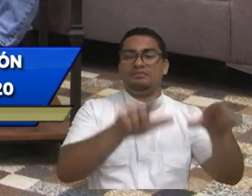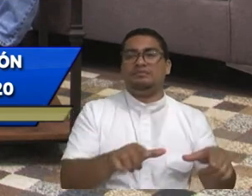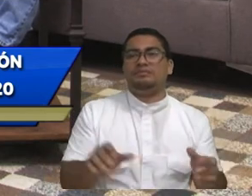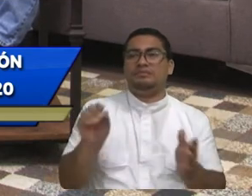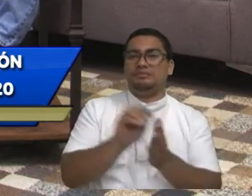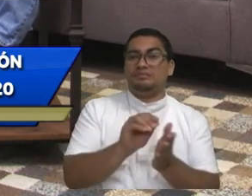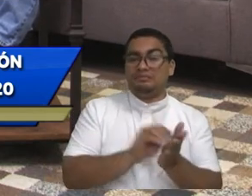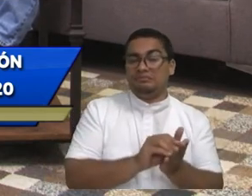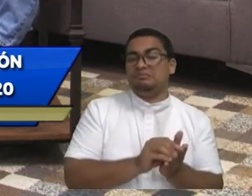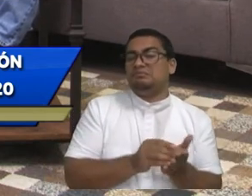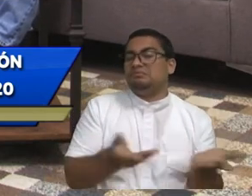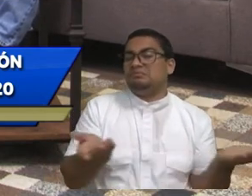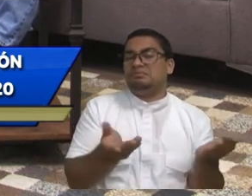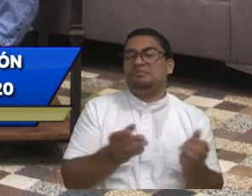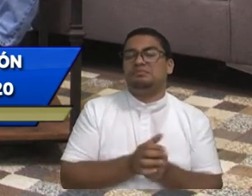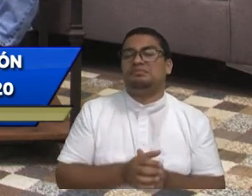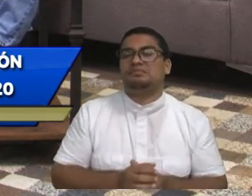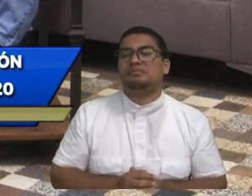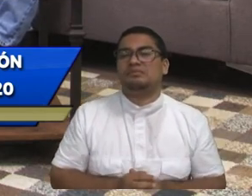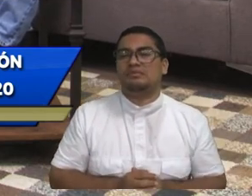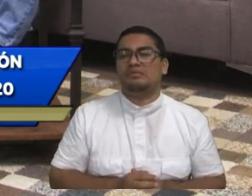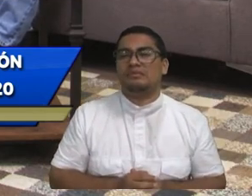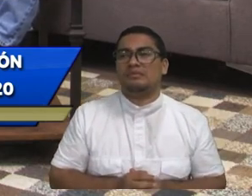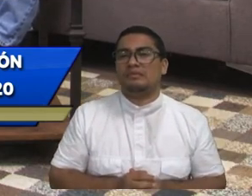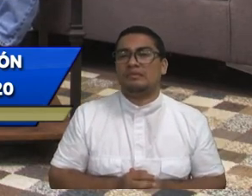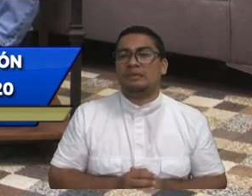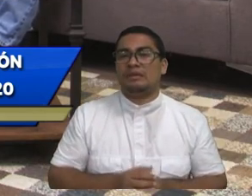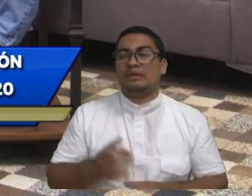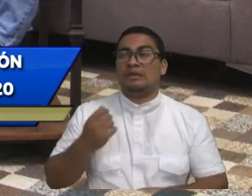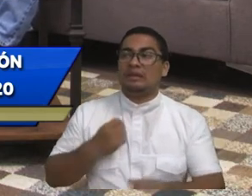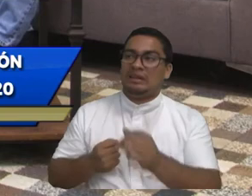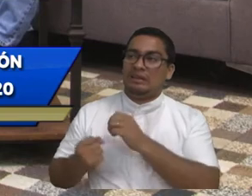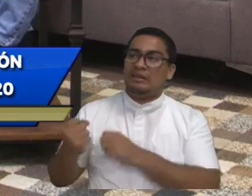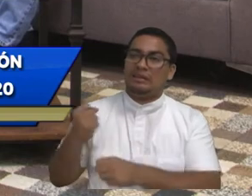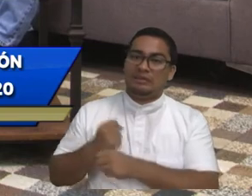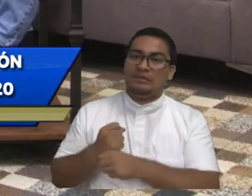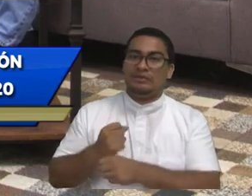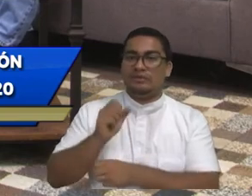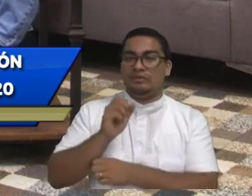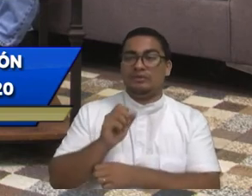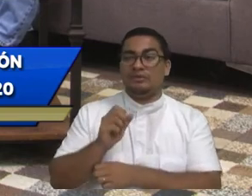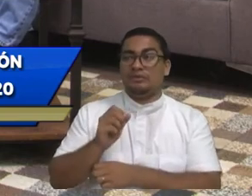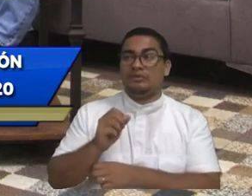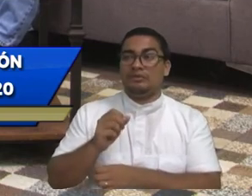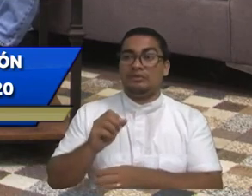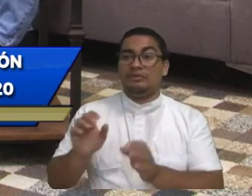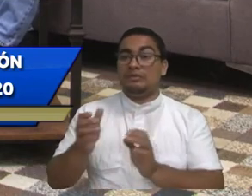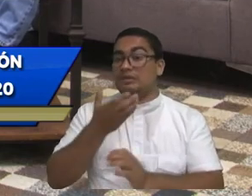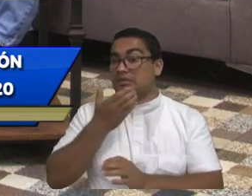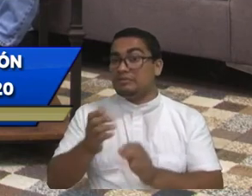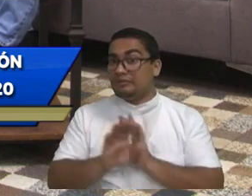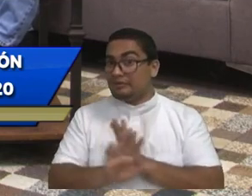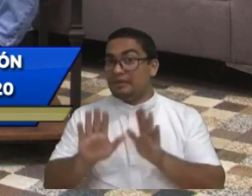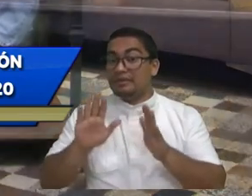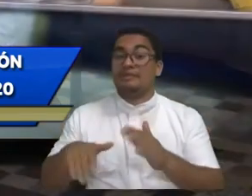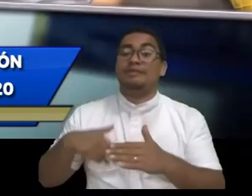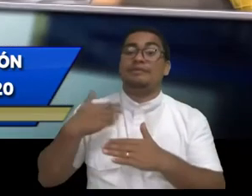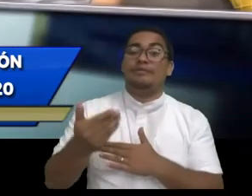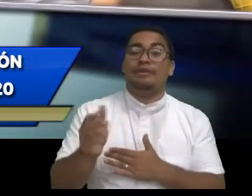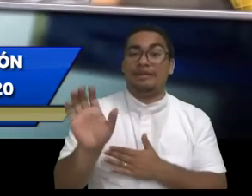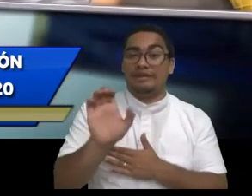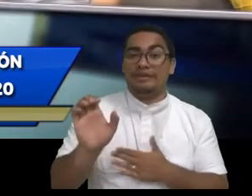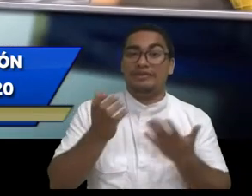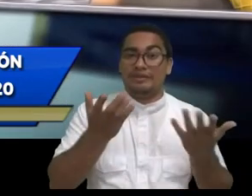generalmente desde que estamos finalizando el año anterior ya la gente está consultando hay un alto nivel de demanda